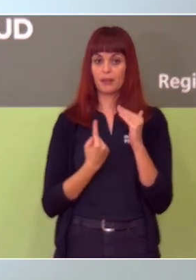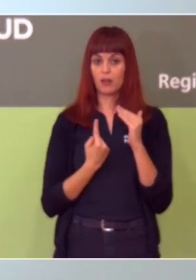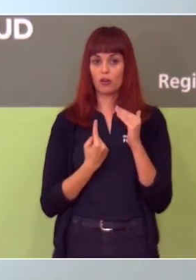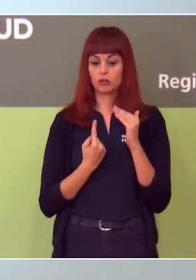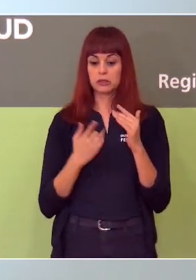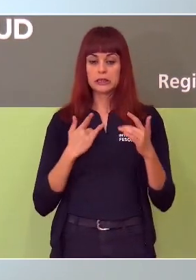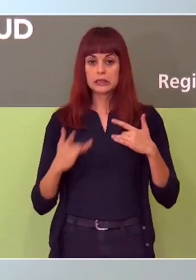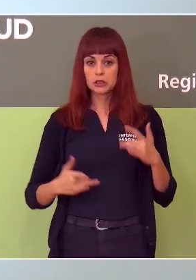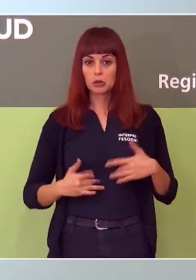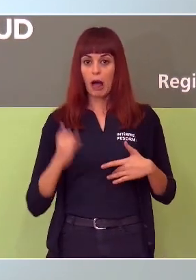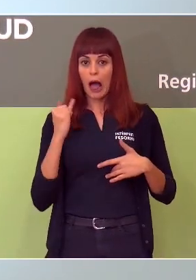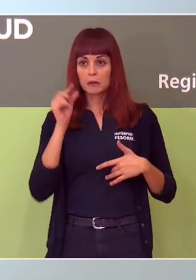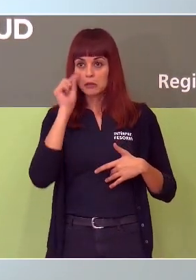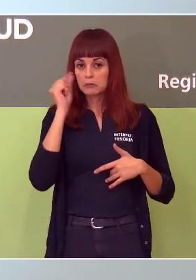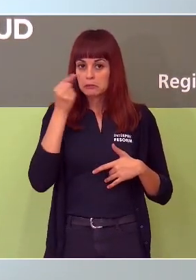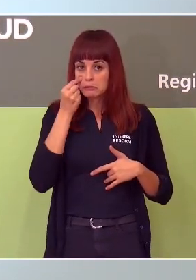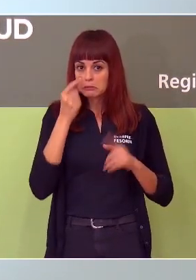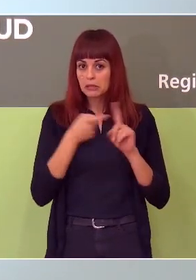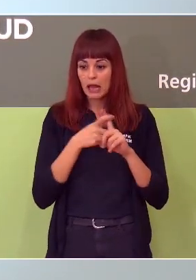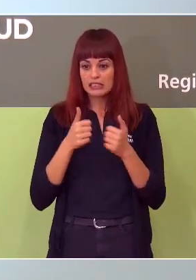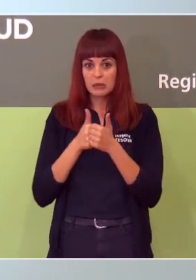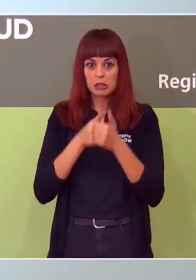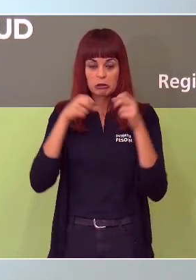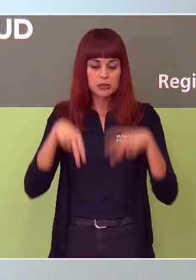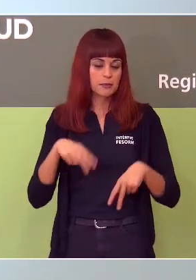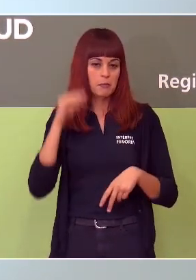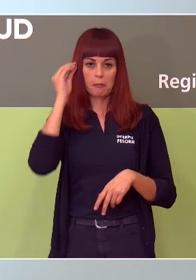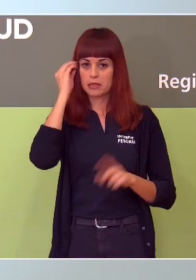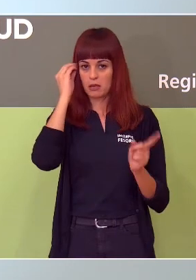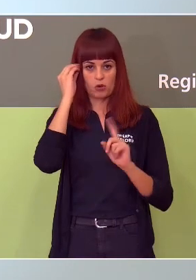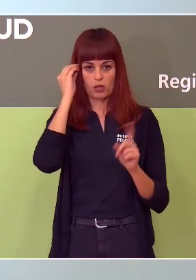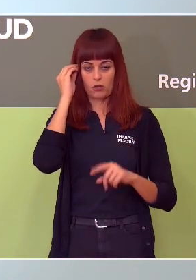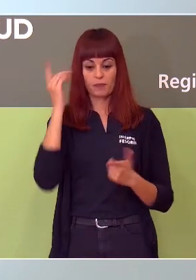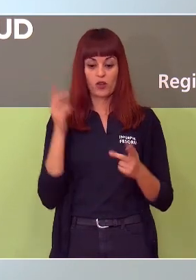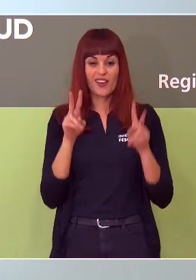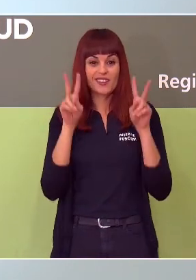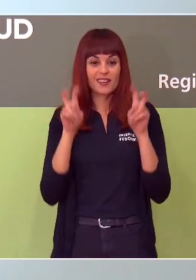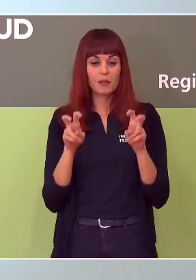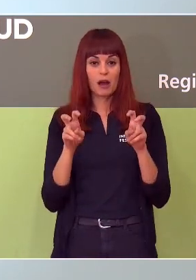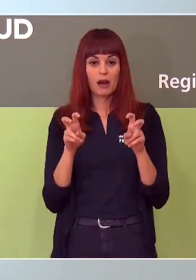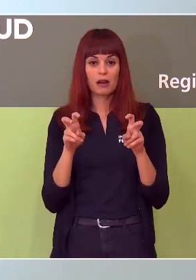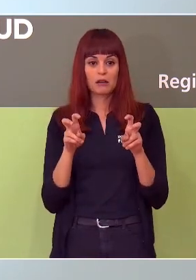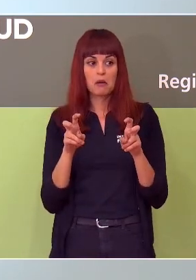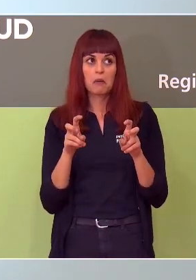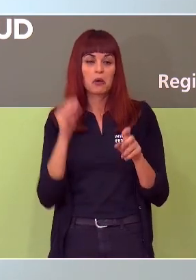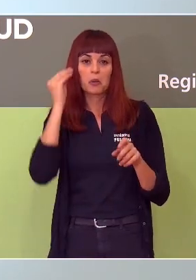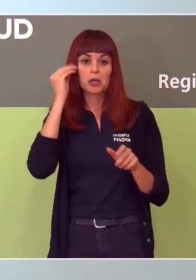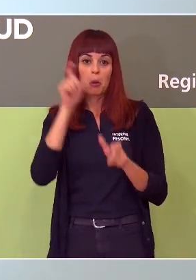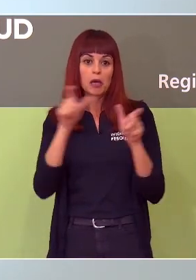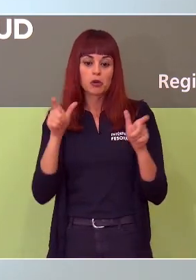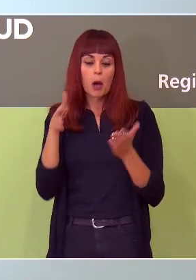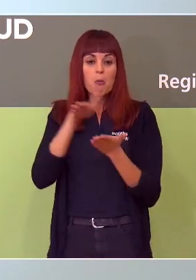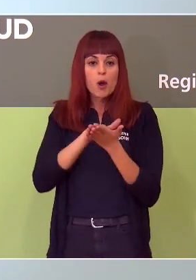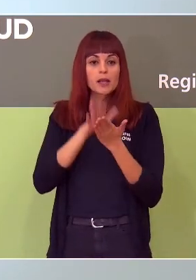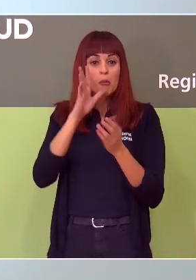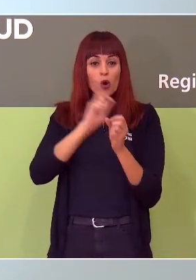con síntomas sin haberlo detectado y sin seguimiento. Con lo cual, quiere decir todo este tema es que es muy poco probable que haya habido algún fallecimiento que haya sido por COVID y